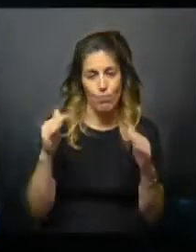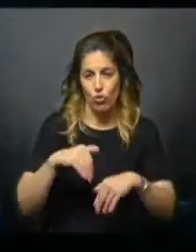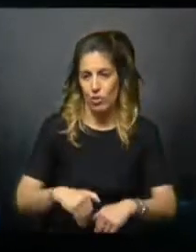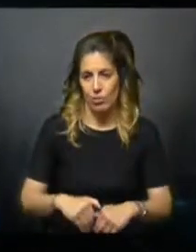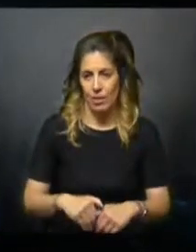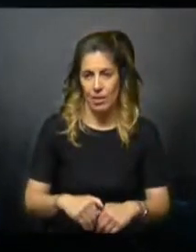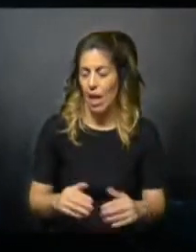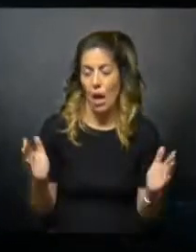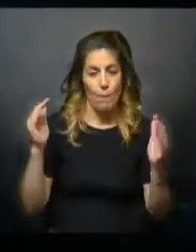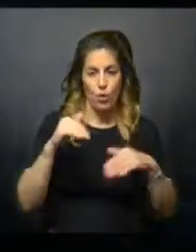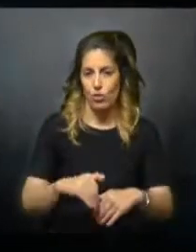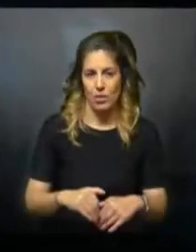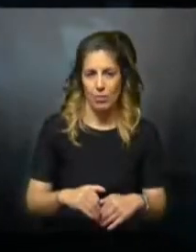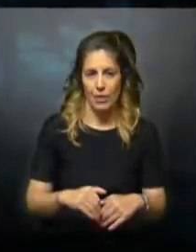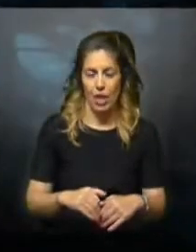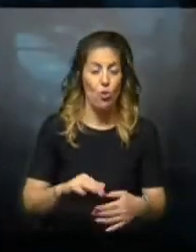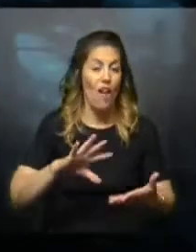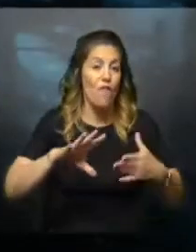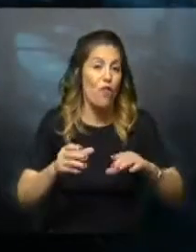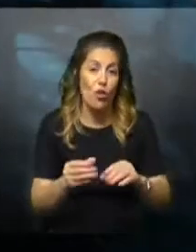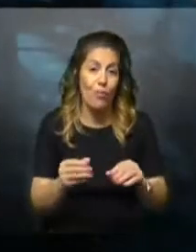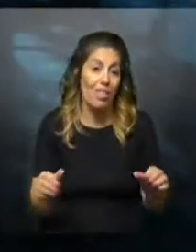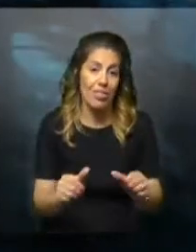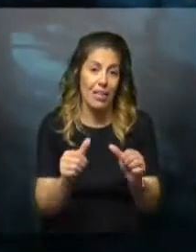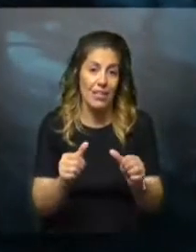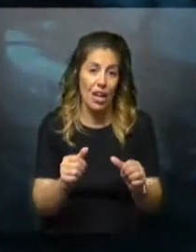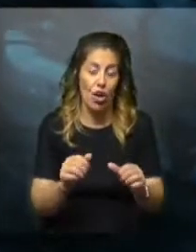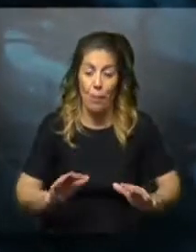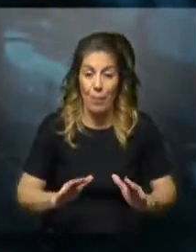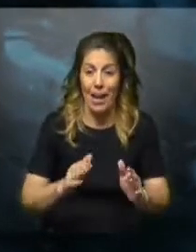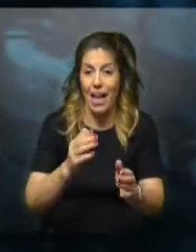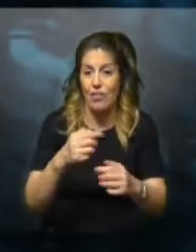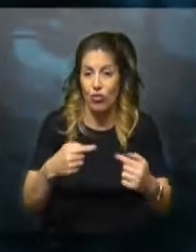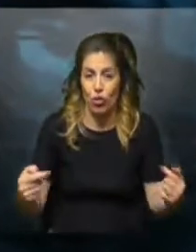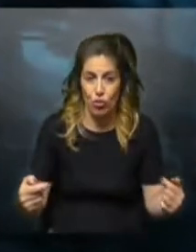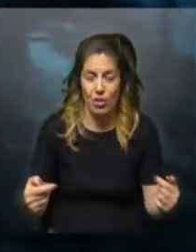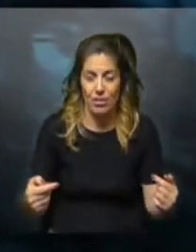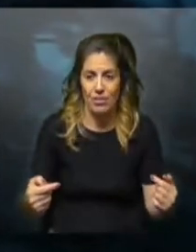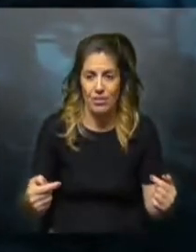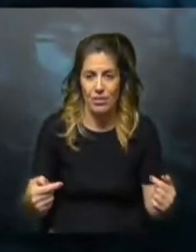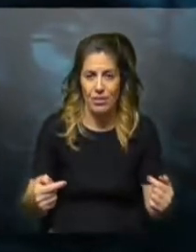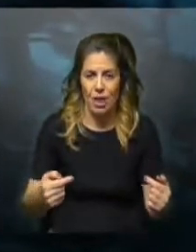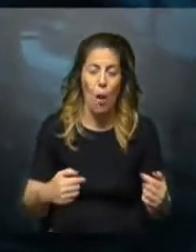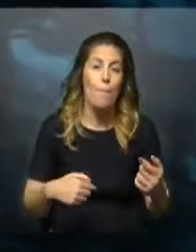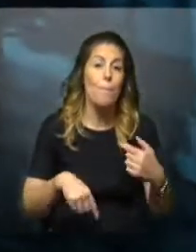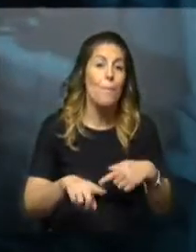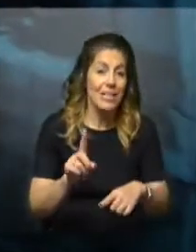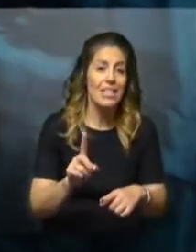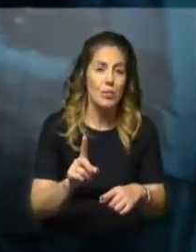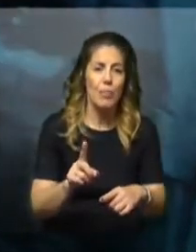es imposible no hay manera de elaborar cosas este máxime cuando